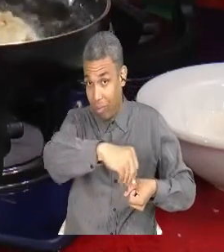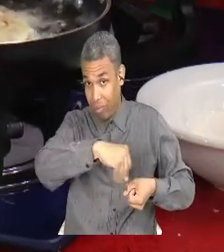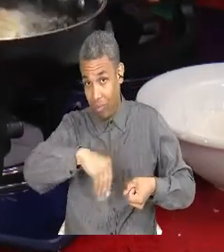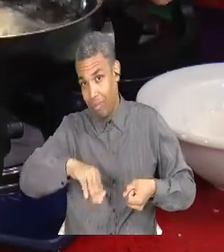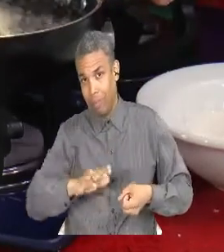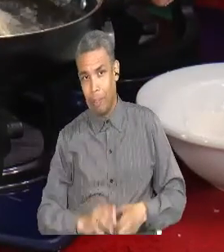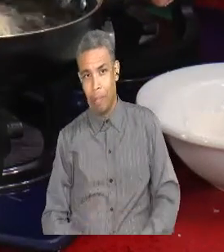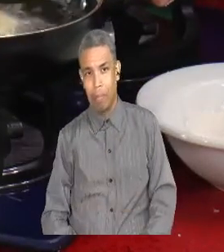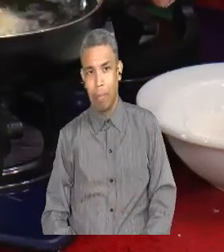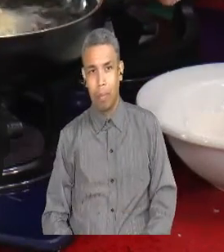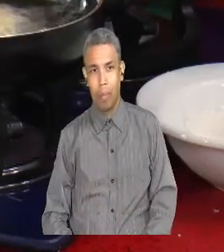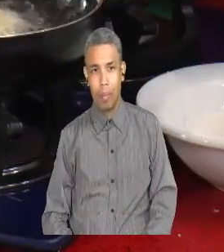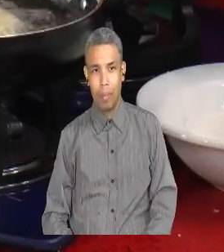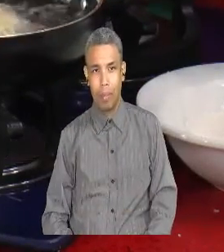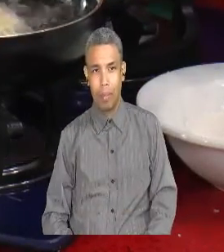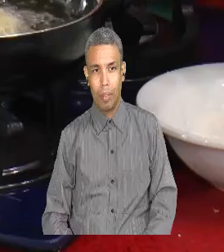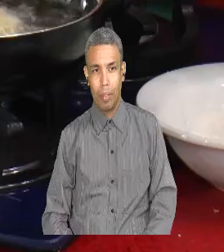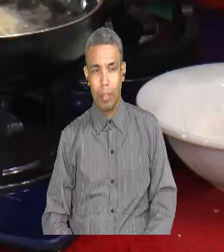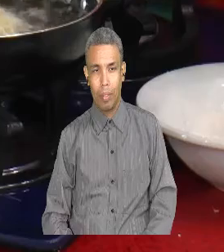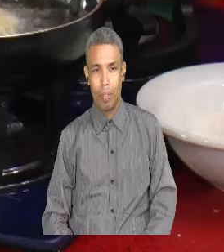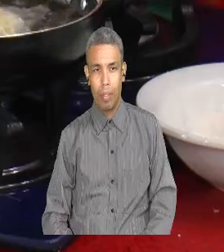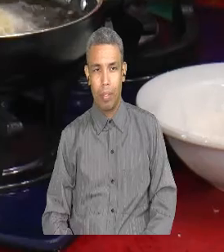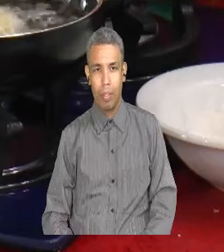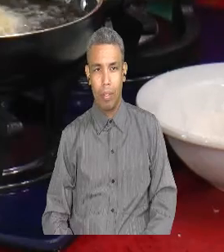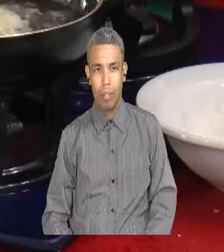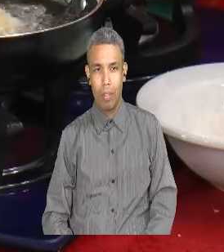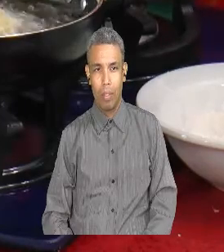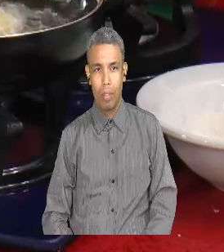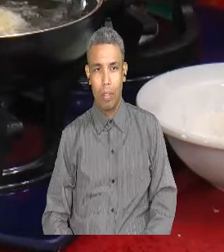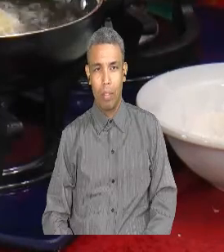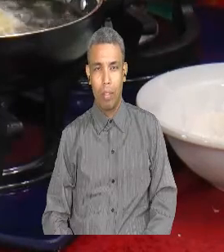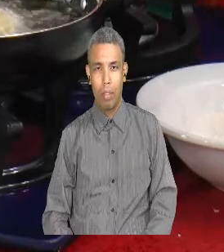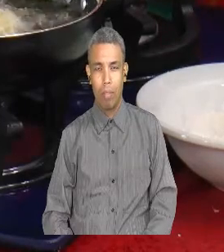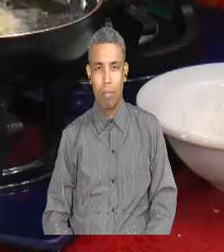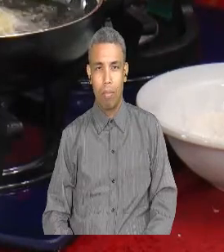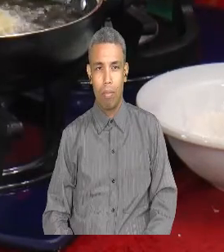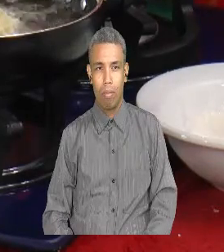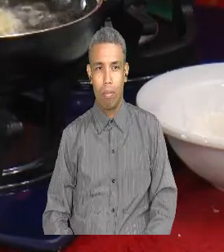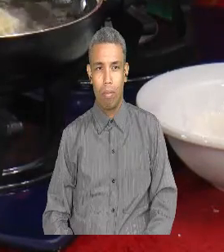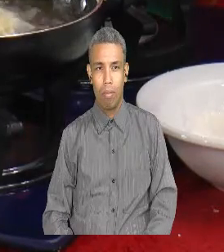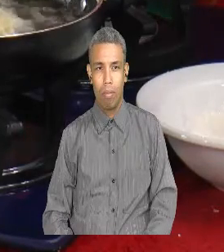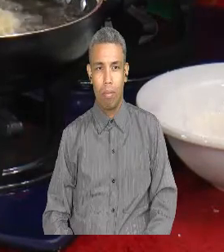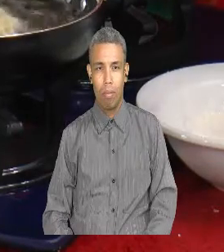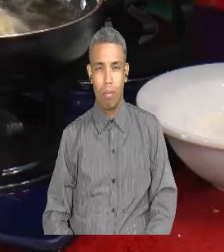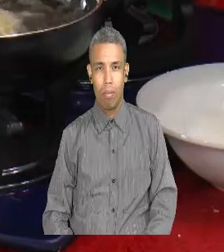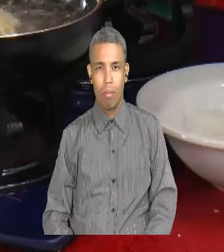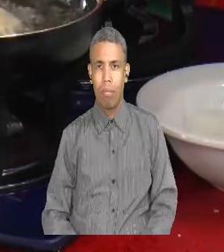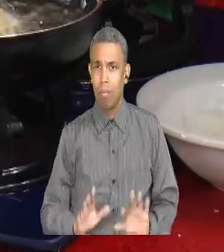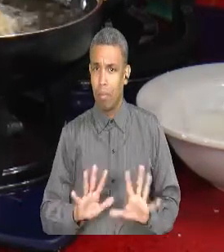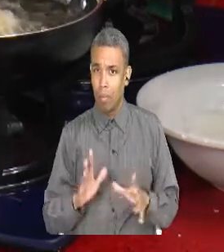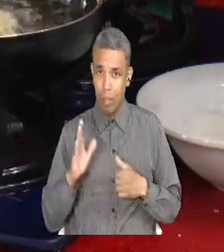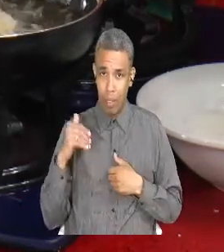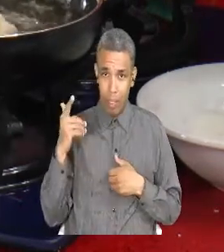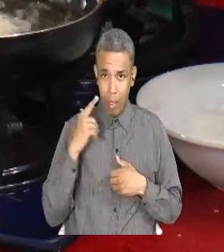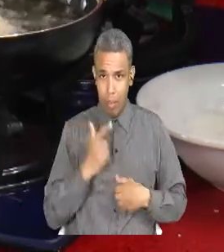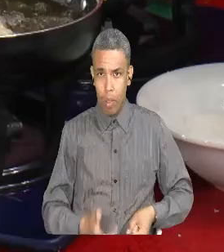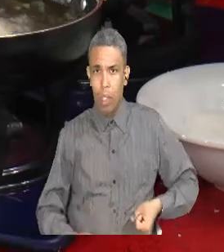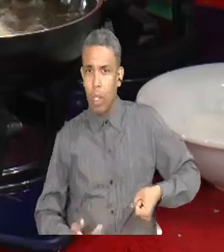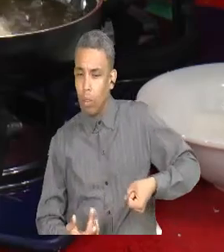inicio. Y lo empezamos a cubrir y posteriormente ya lo pasamos entonces a la sartén para que se